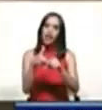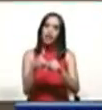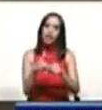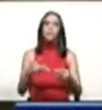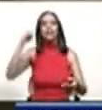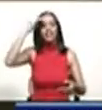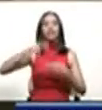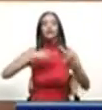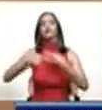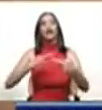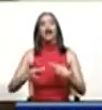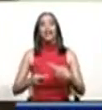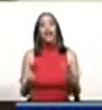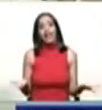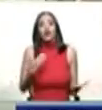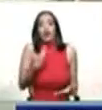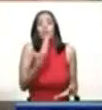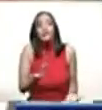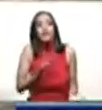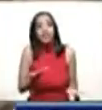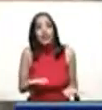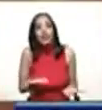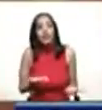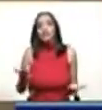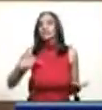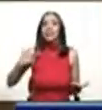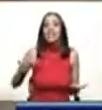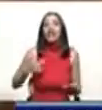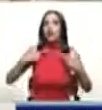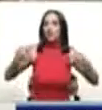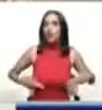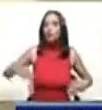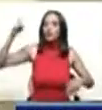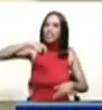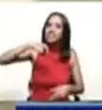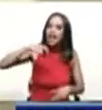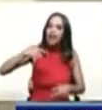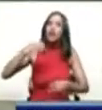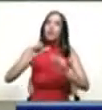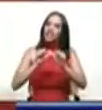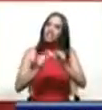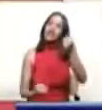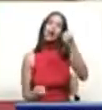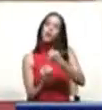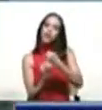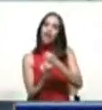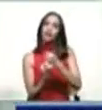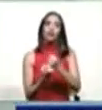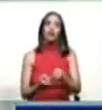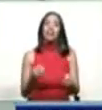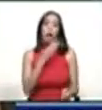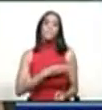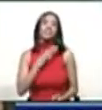revolucionaria es lo que nos permite tener los recursos necesarios para seguir apoyando las grandes